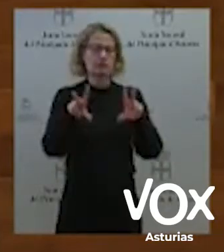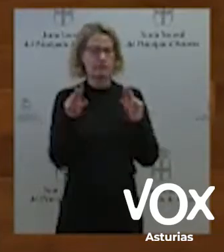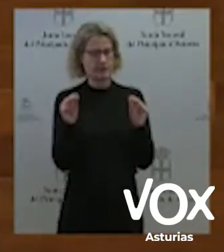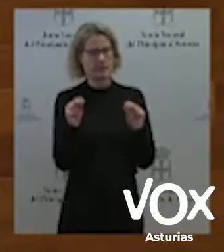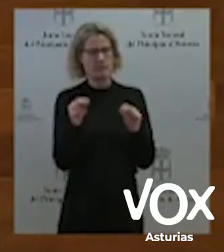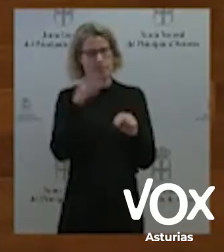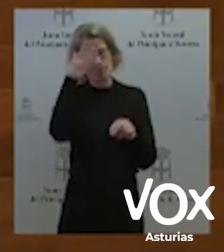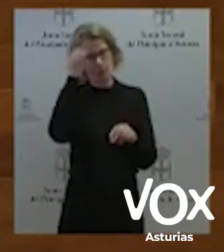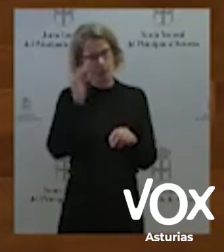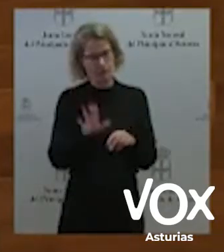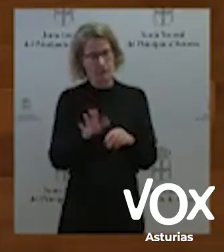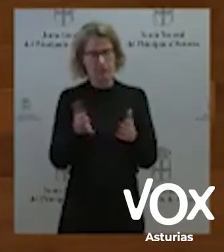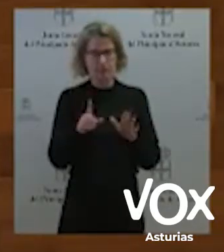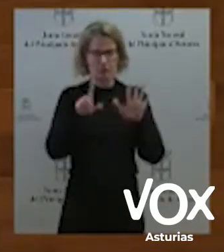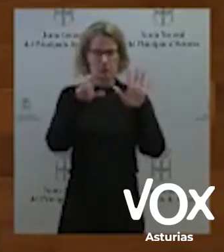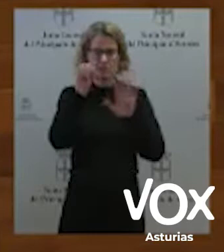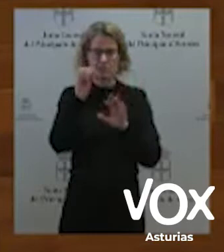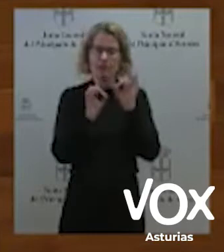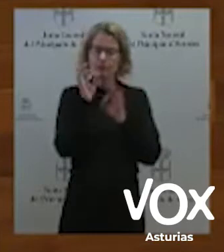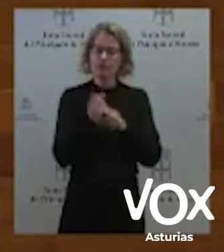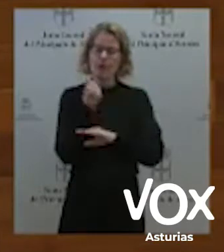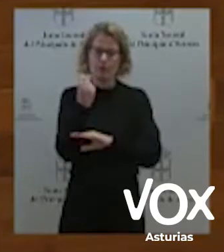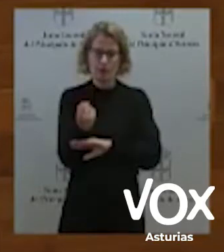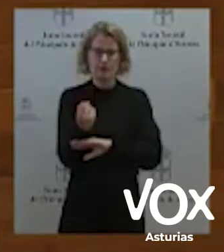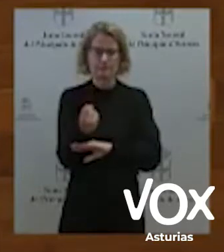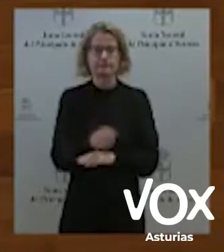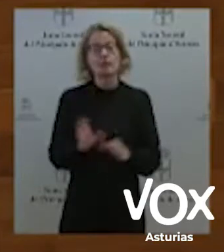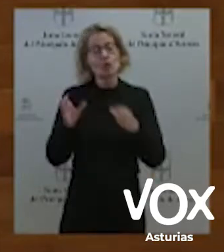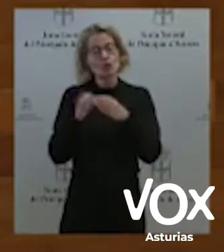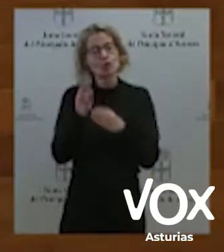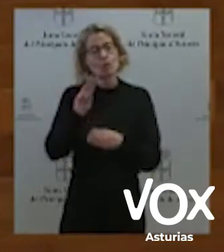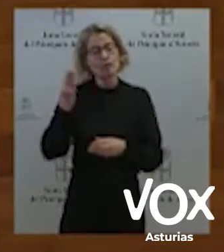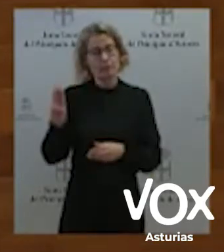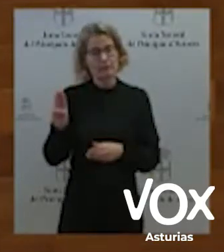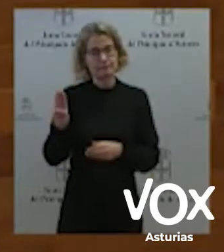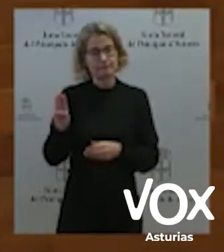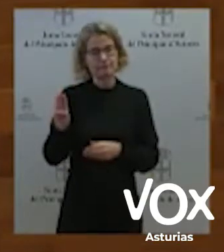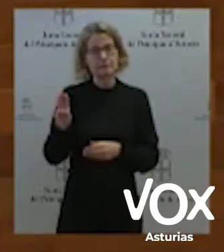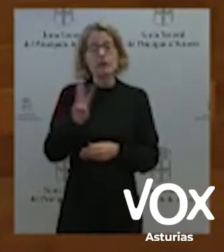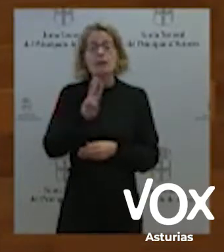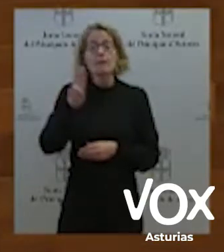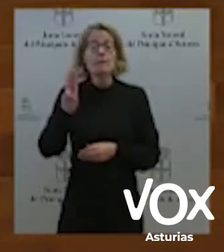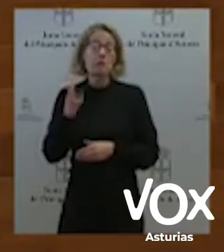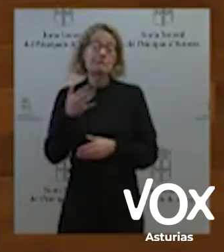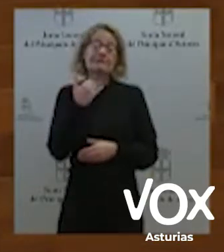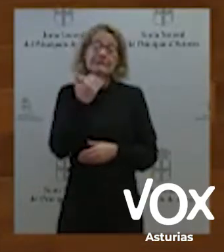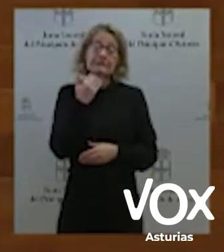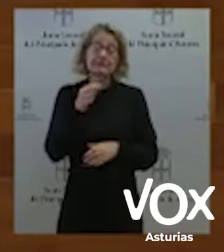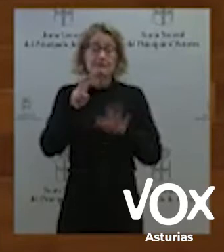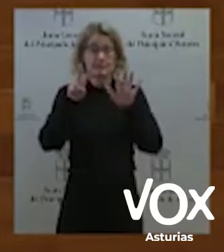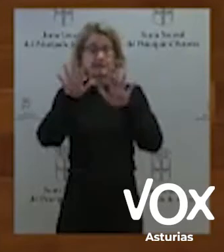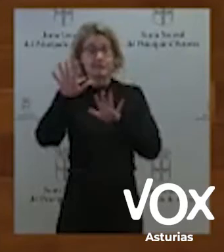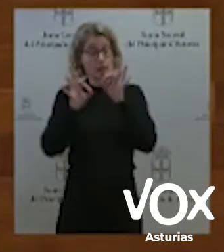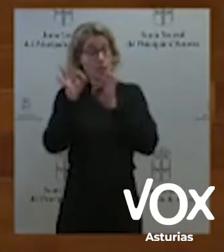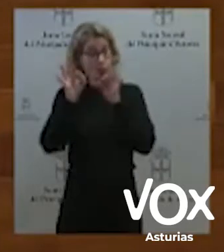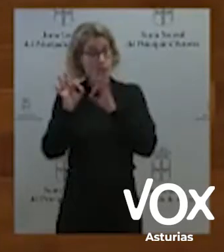En relación con el Partido Popular, aprobaremos el 75, casi 75% de sus propuestas, ya que coincidimos en los fundamentos